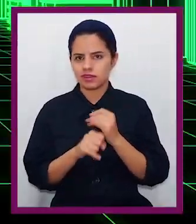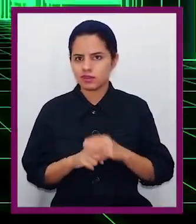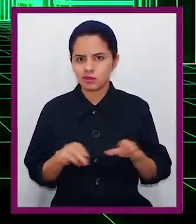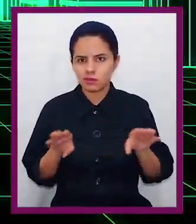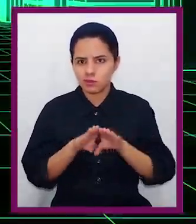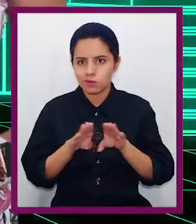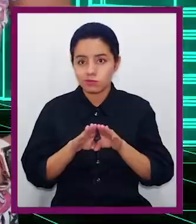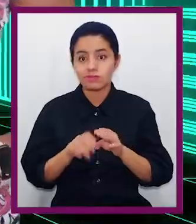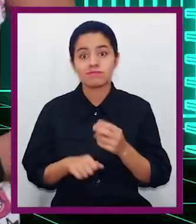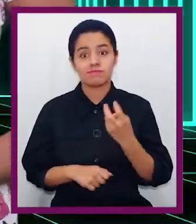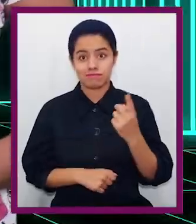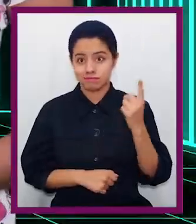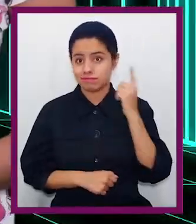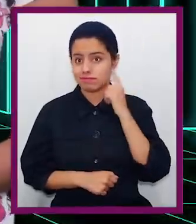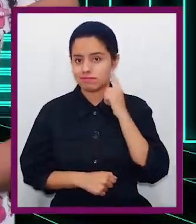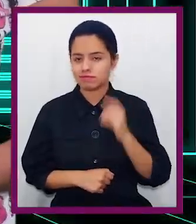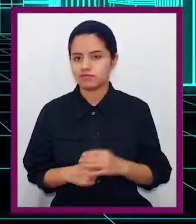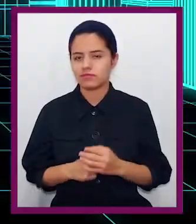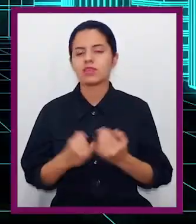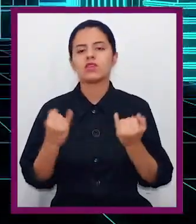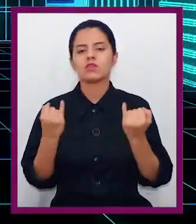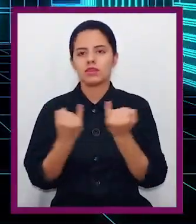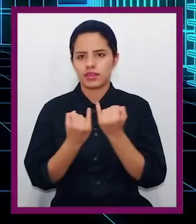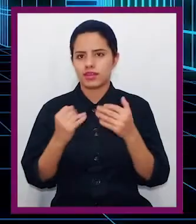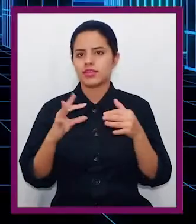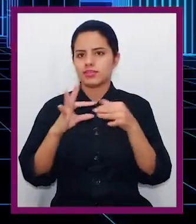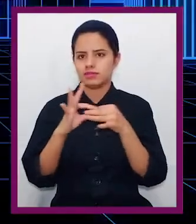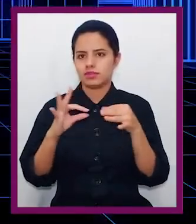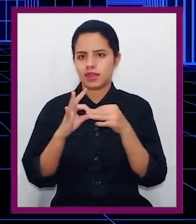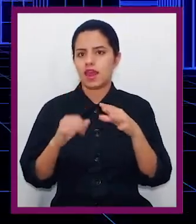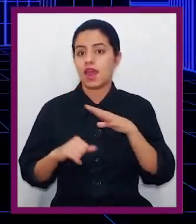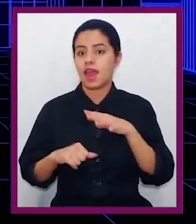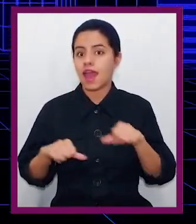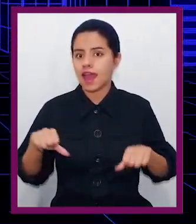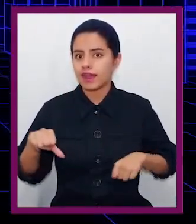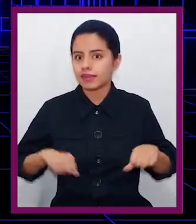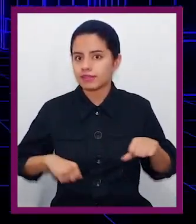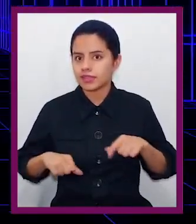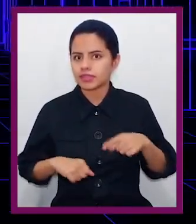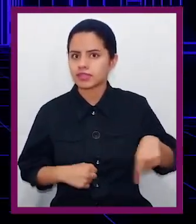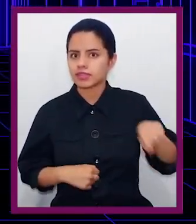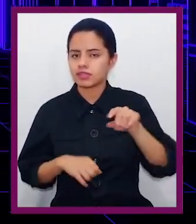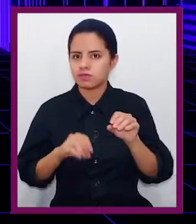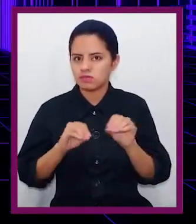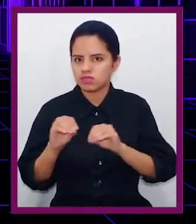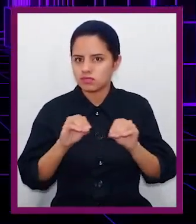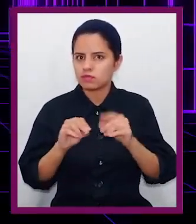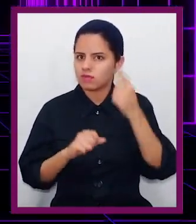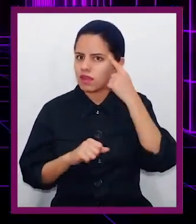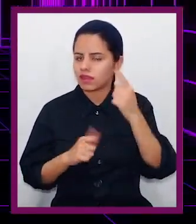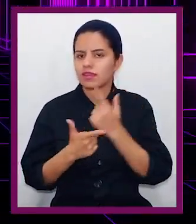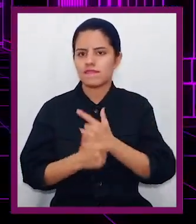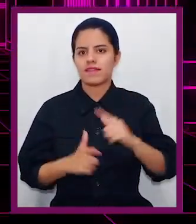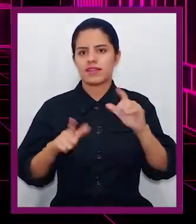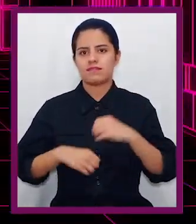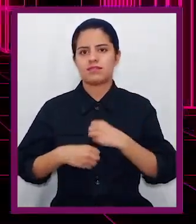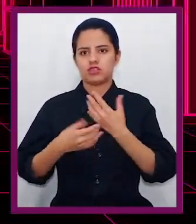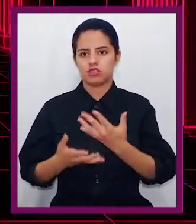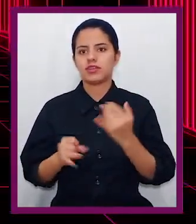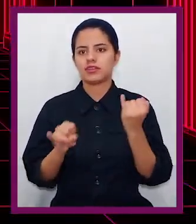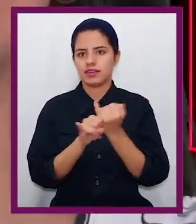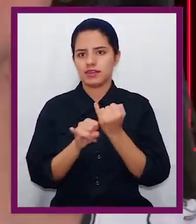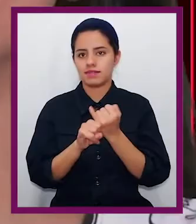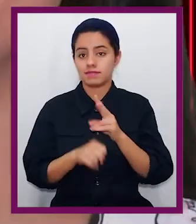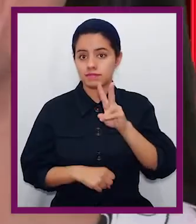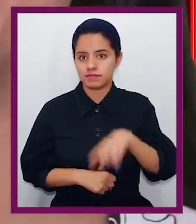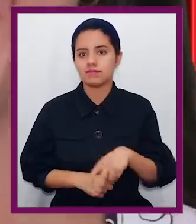redes sociales? Así como lo escuchas. Y también hablaremos de cómo hay activistas que luchan en pro de la libertad de expresión en redes sociales,